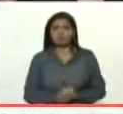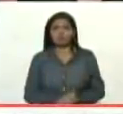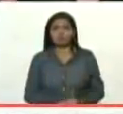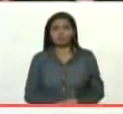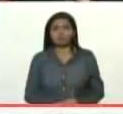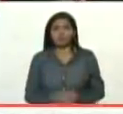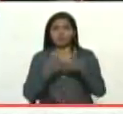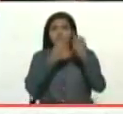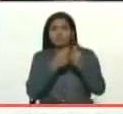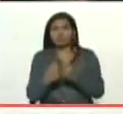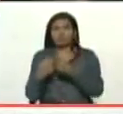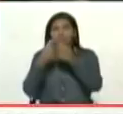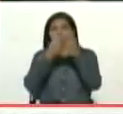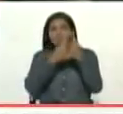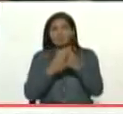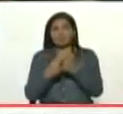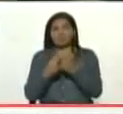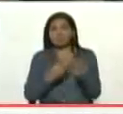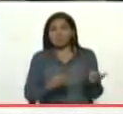economista.